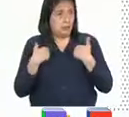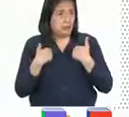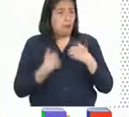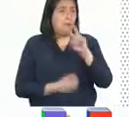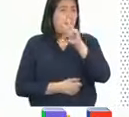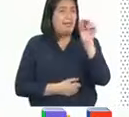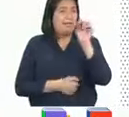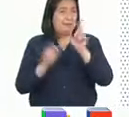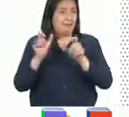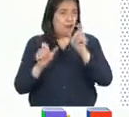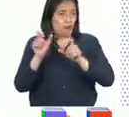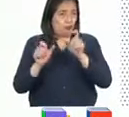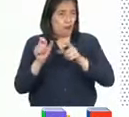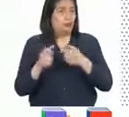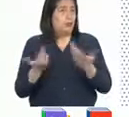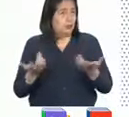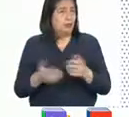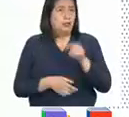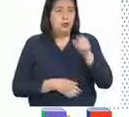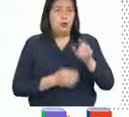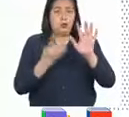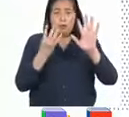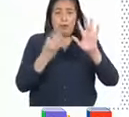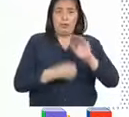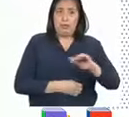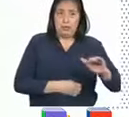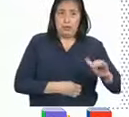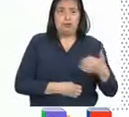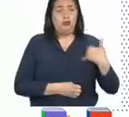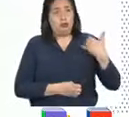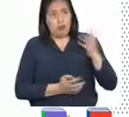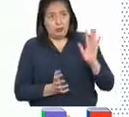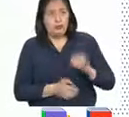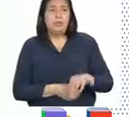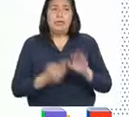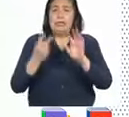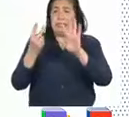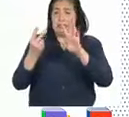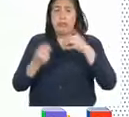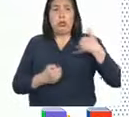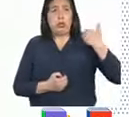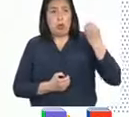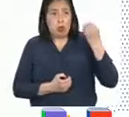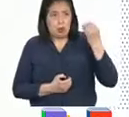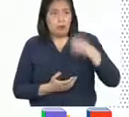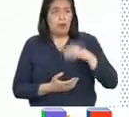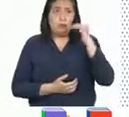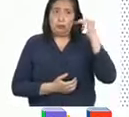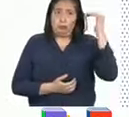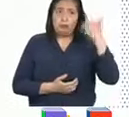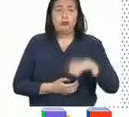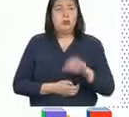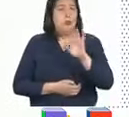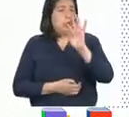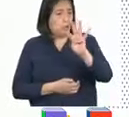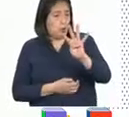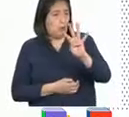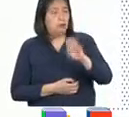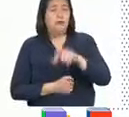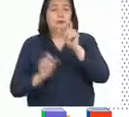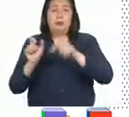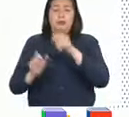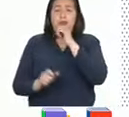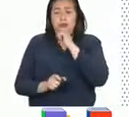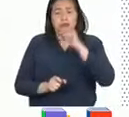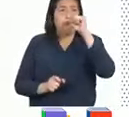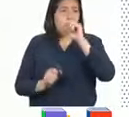a 20 personas, de las cuales 9 son niños o adolescentes, 7 son jóvenes o adultos y 4 son